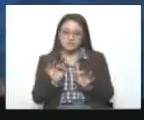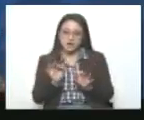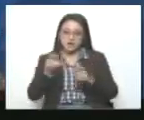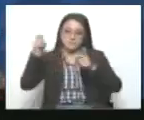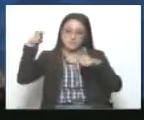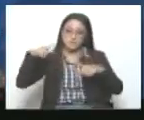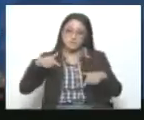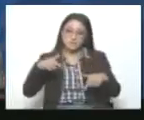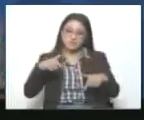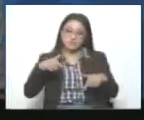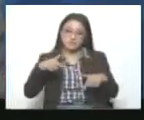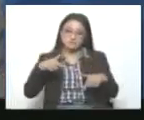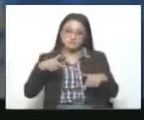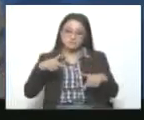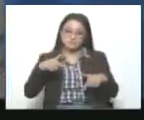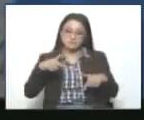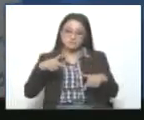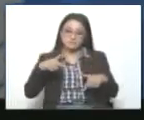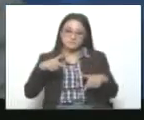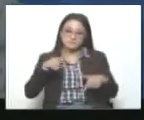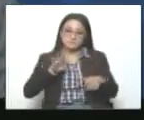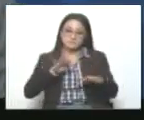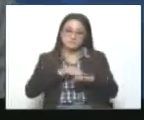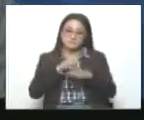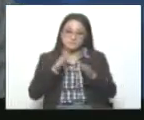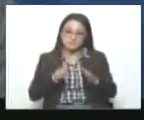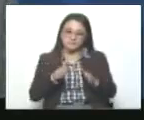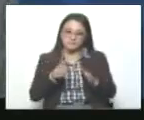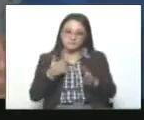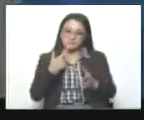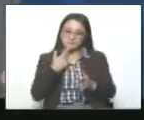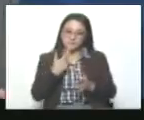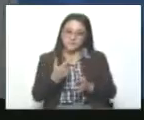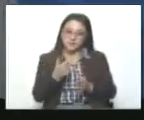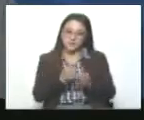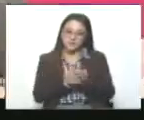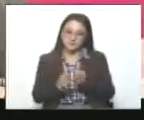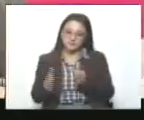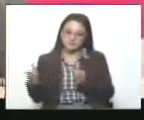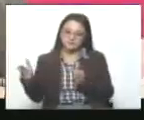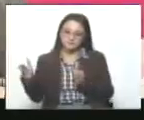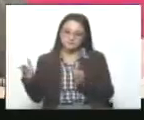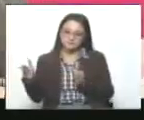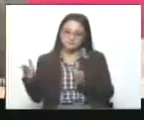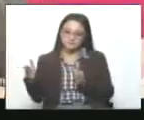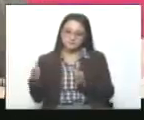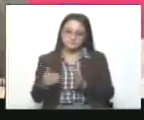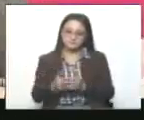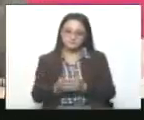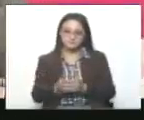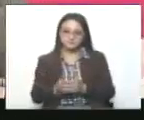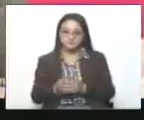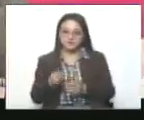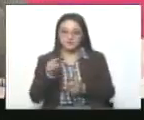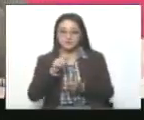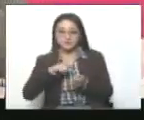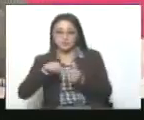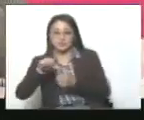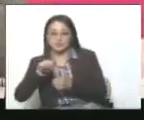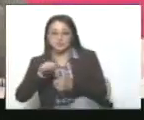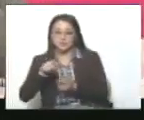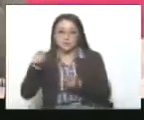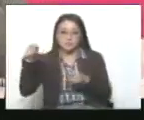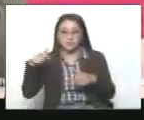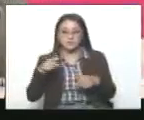importaciones. Ya la ministra adelantó parte de lo que uno puede decir. Punto muy importante, el tema de la sustitución de importaciones,